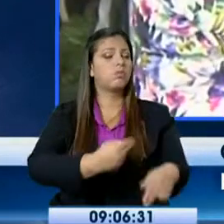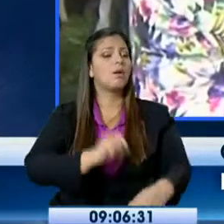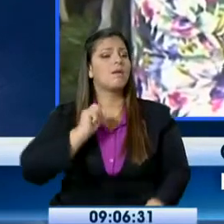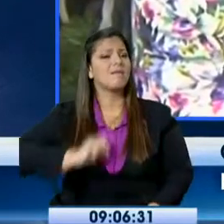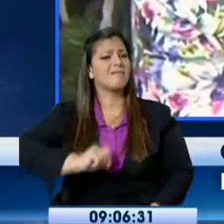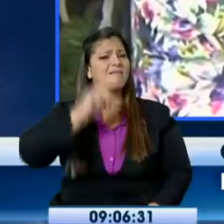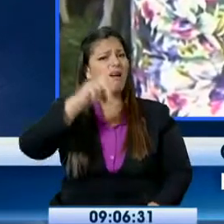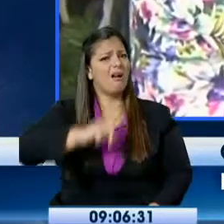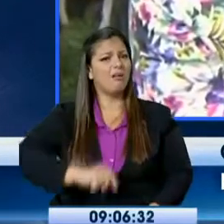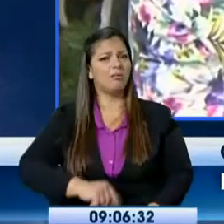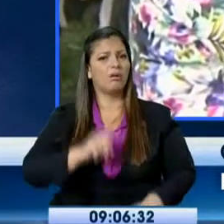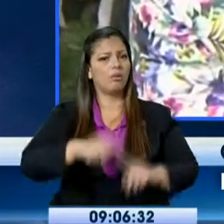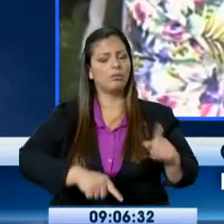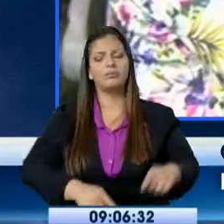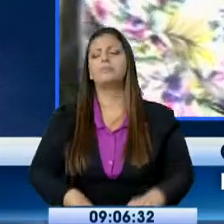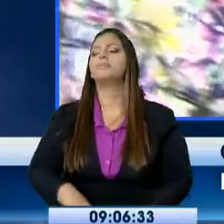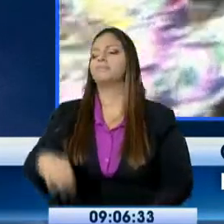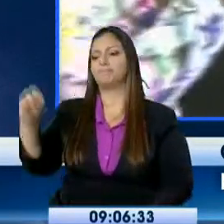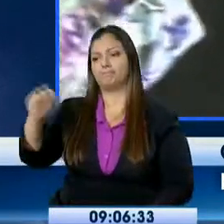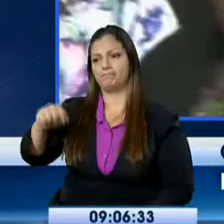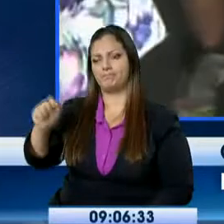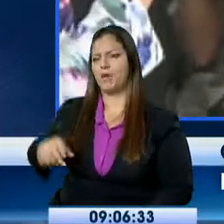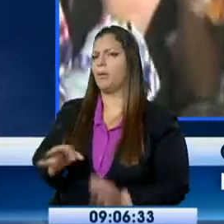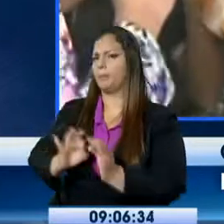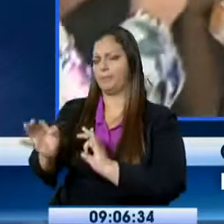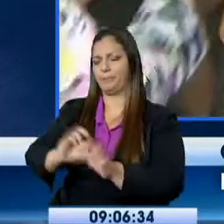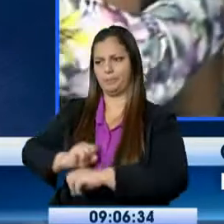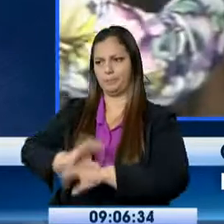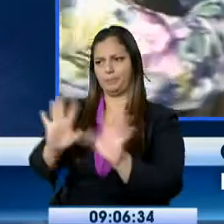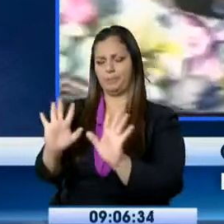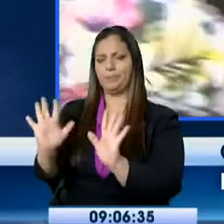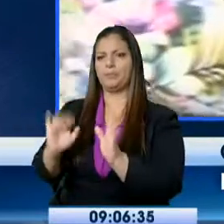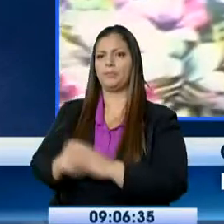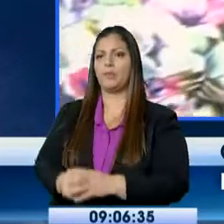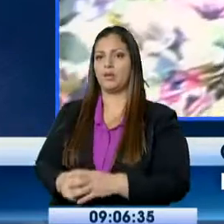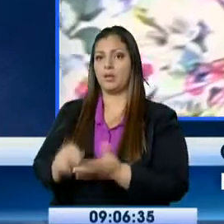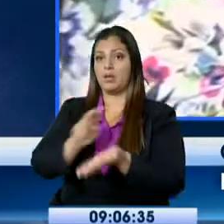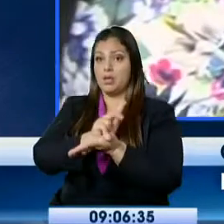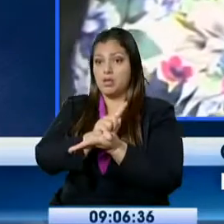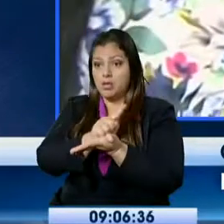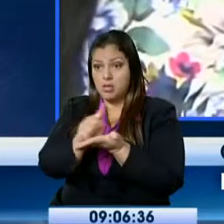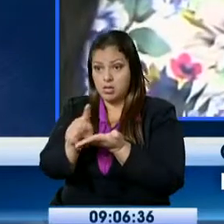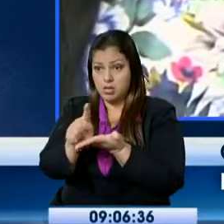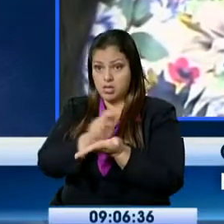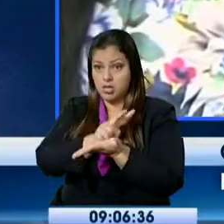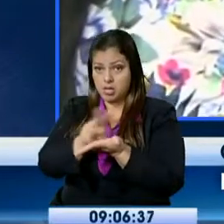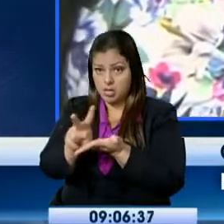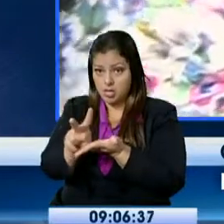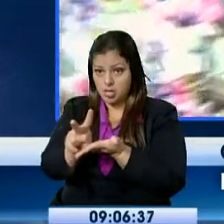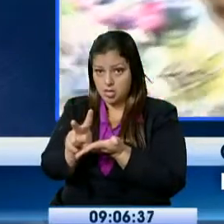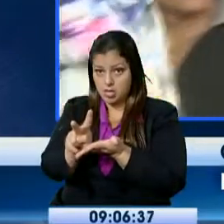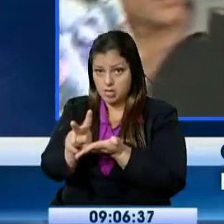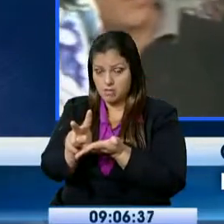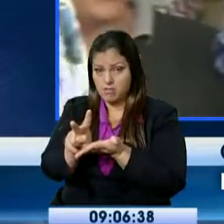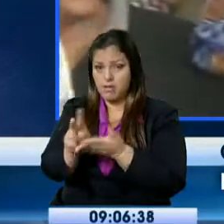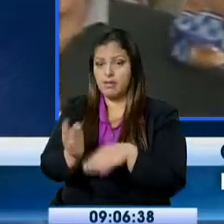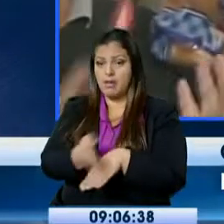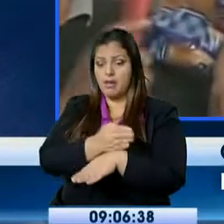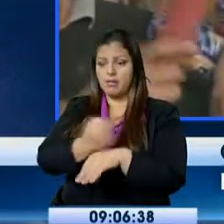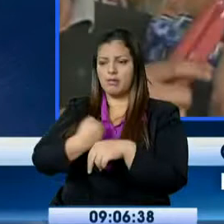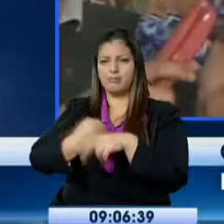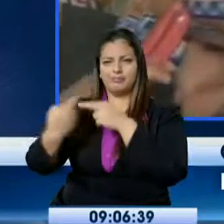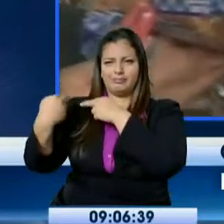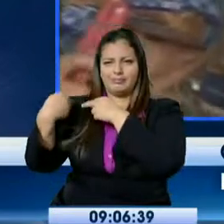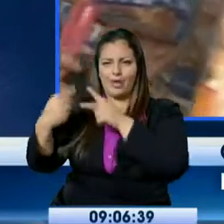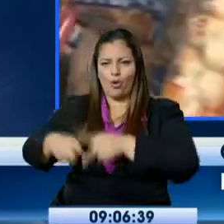un punto de aclaración en el transcurso de estas dos semanas de mi periodo de gestiones hemos visitado cuatro veces